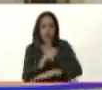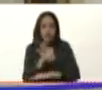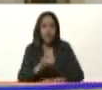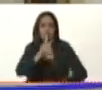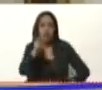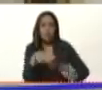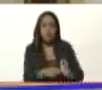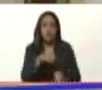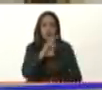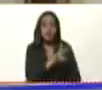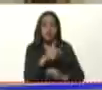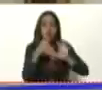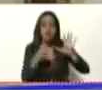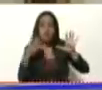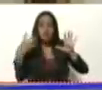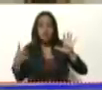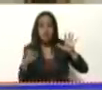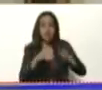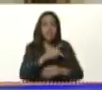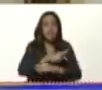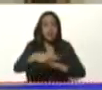2.219 kilómetros